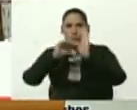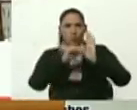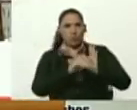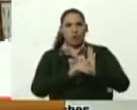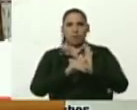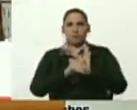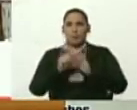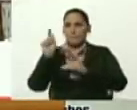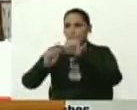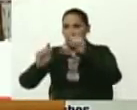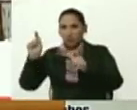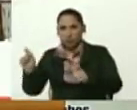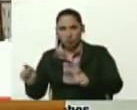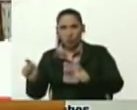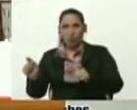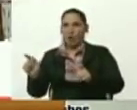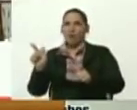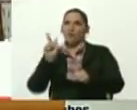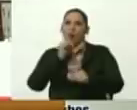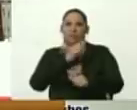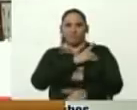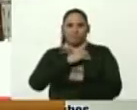en sujetos indeseables,